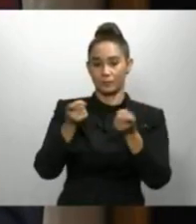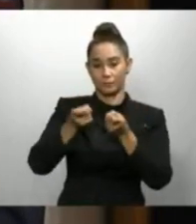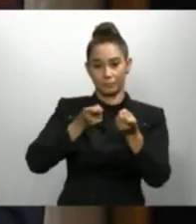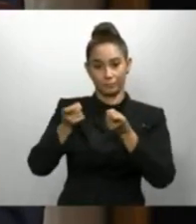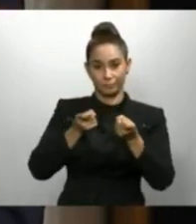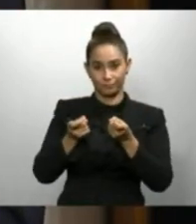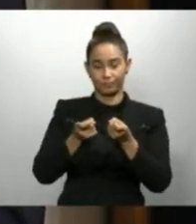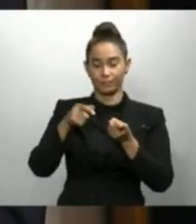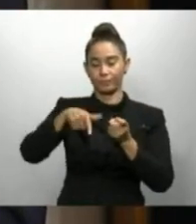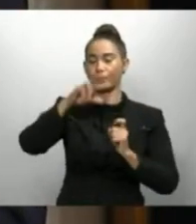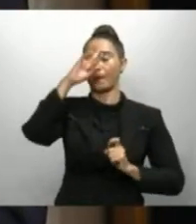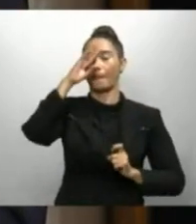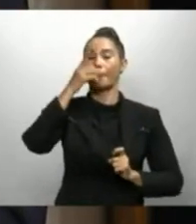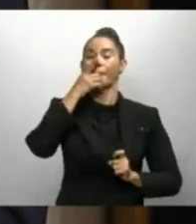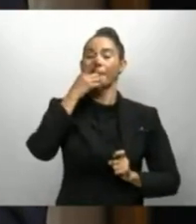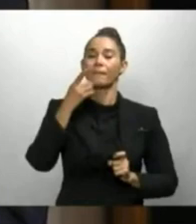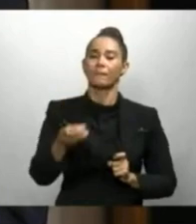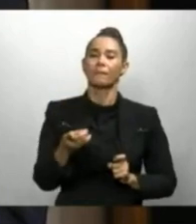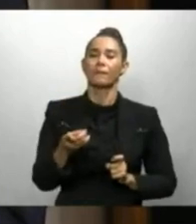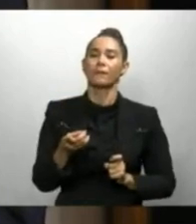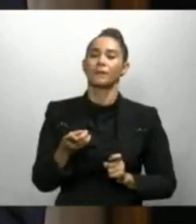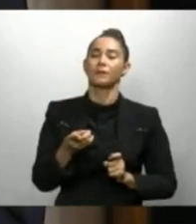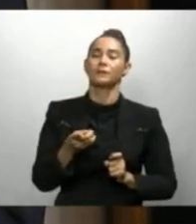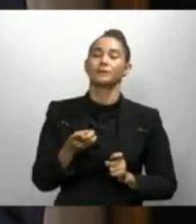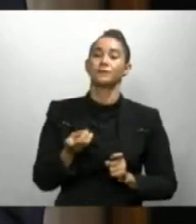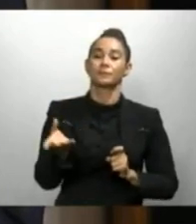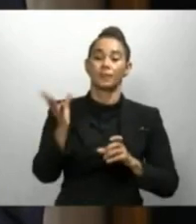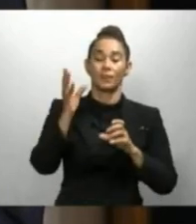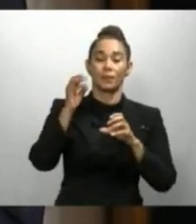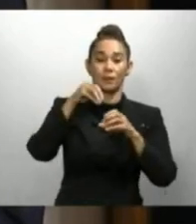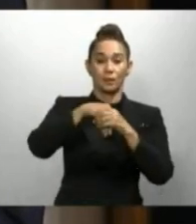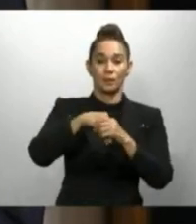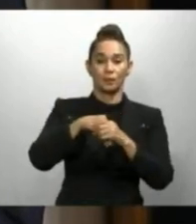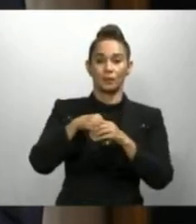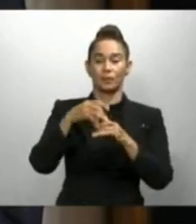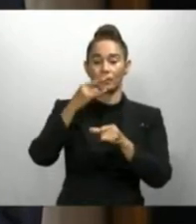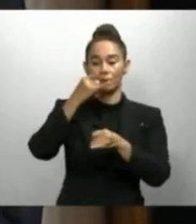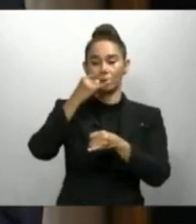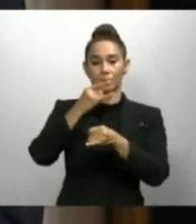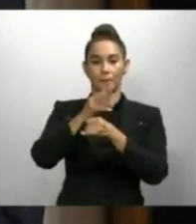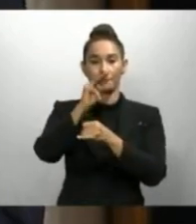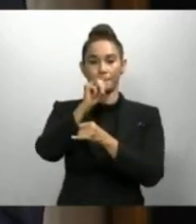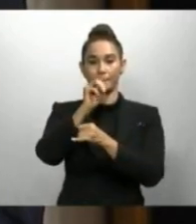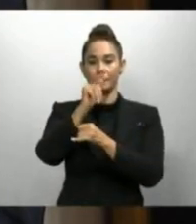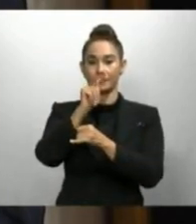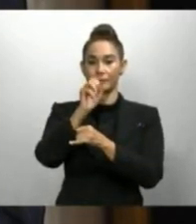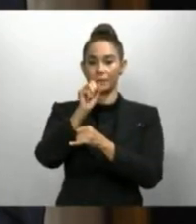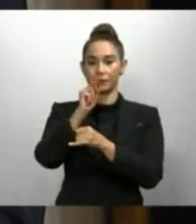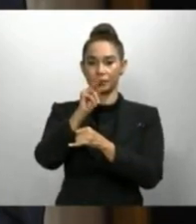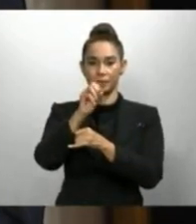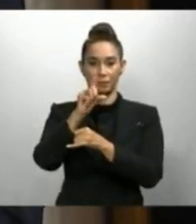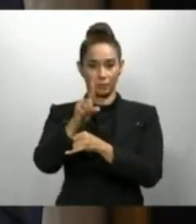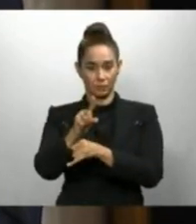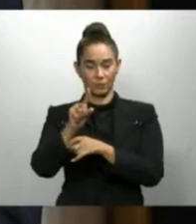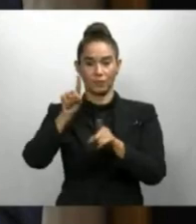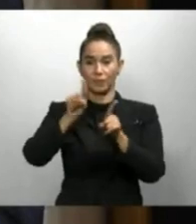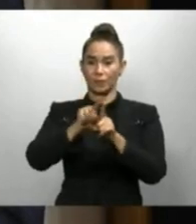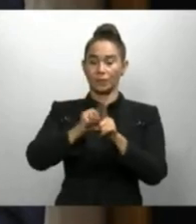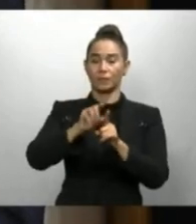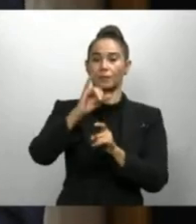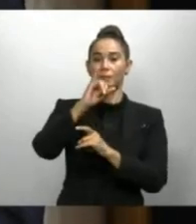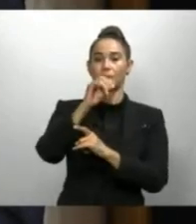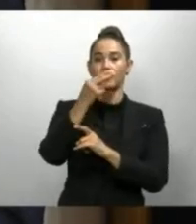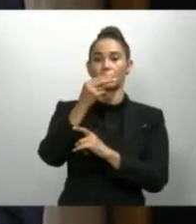controladas de la República Dominicana incluye el alcohol metílico, metanol, y el alcohol isopropílico,